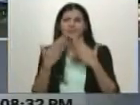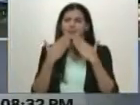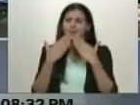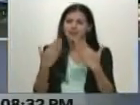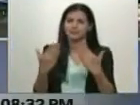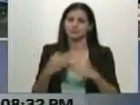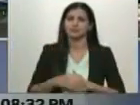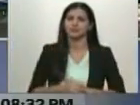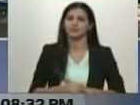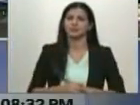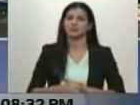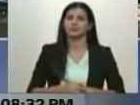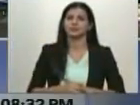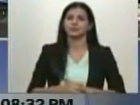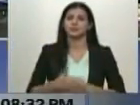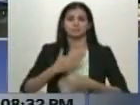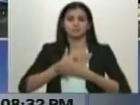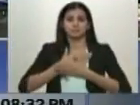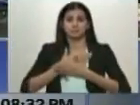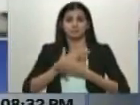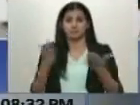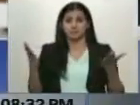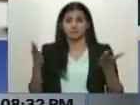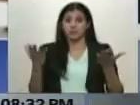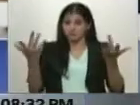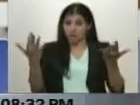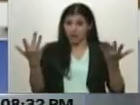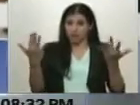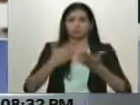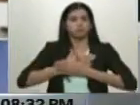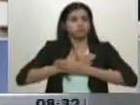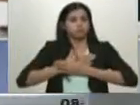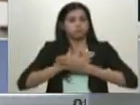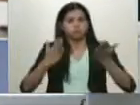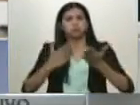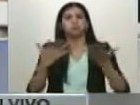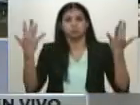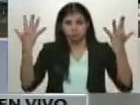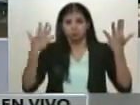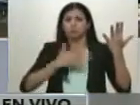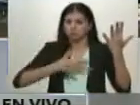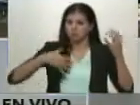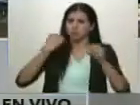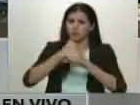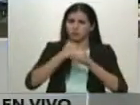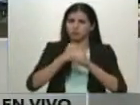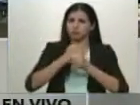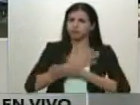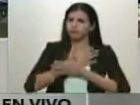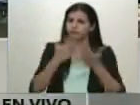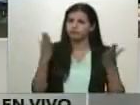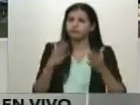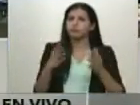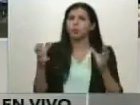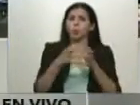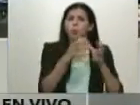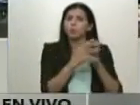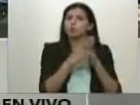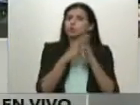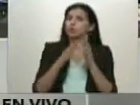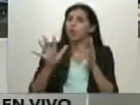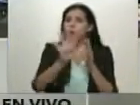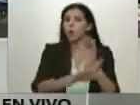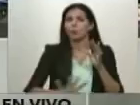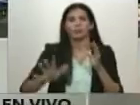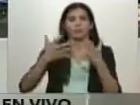gracias. Y nuestra mano está tendida, mi mano está tendida para el trabajo, con todos los sectores de la comunidad empresarial